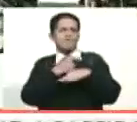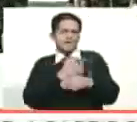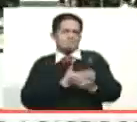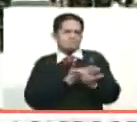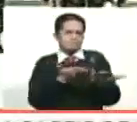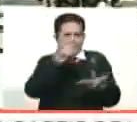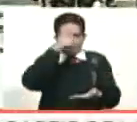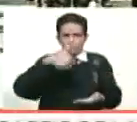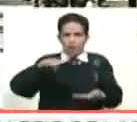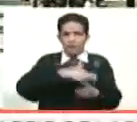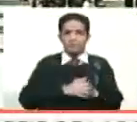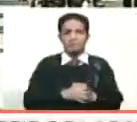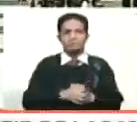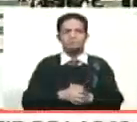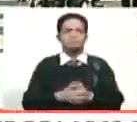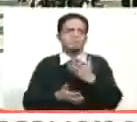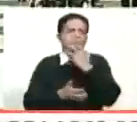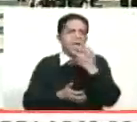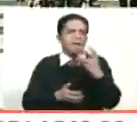Venezuela?